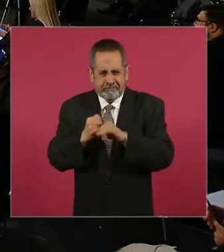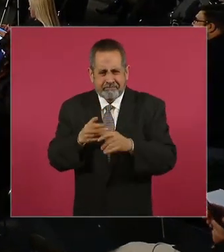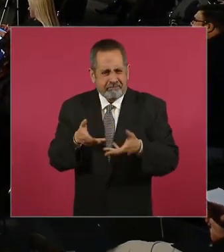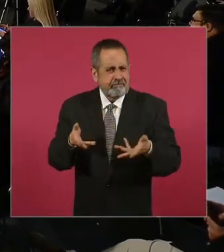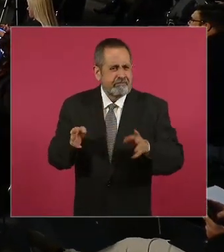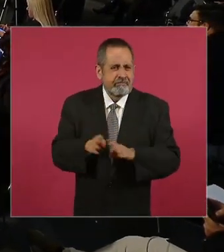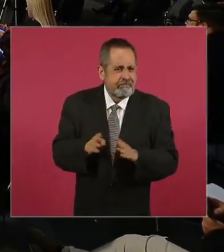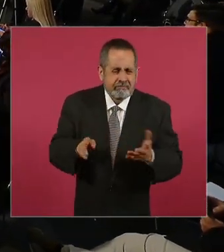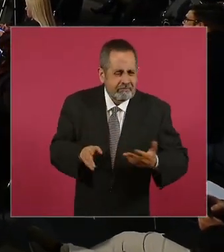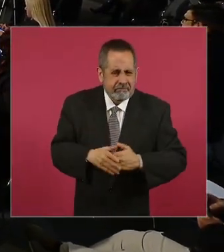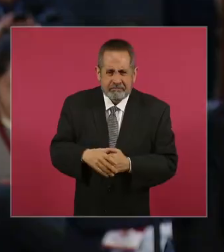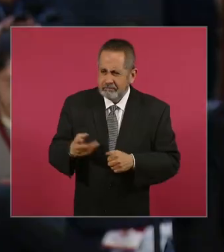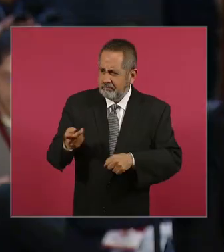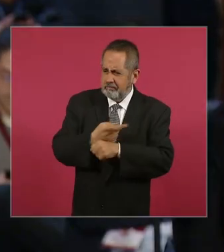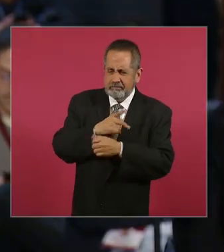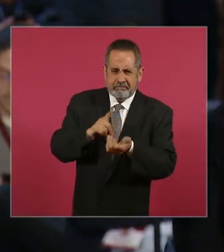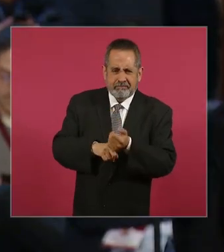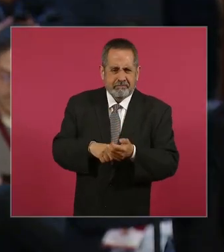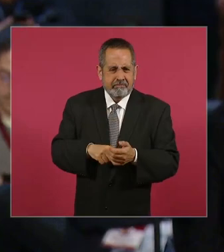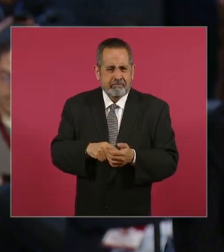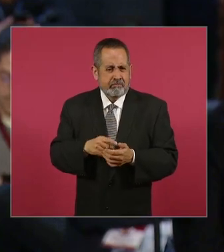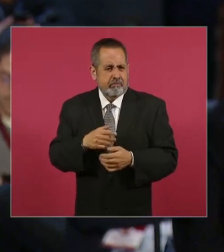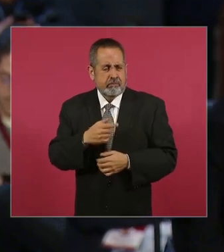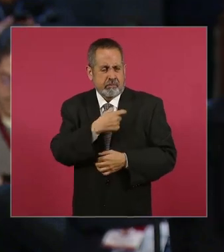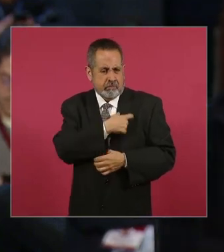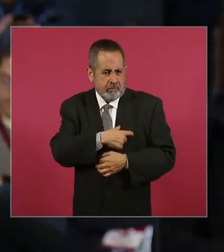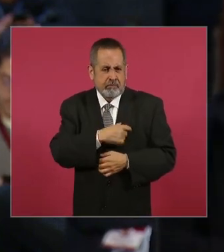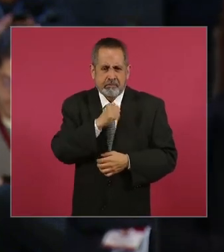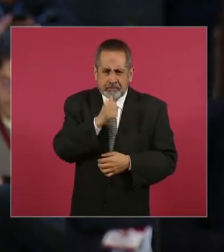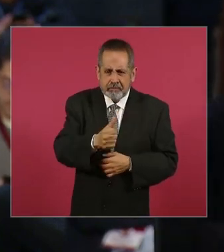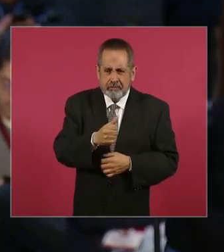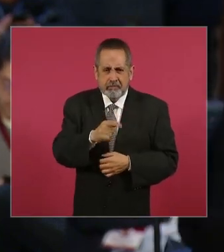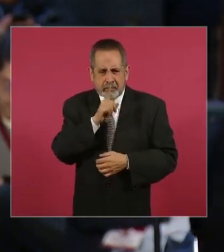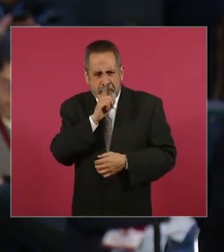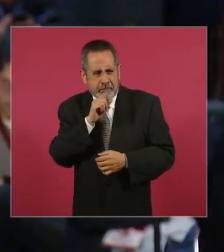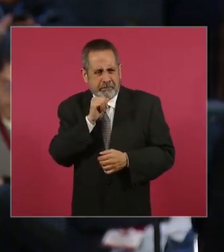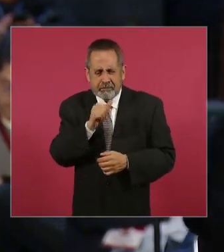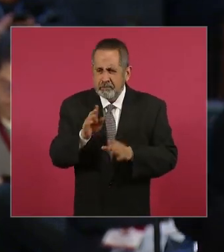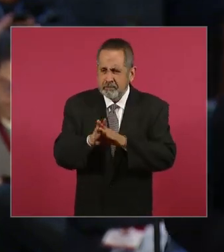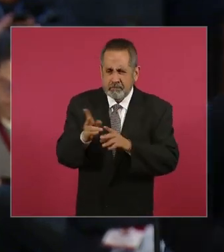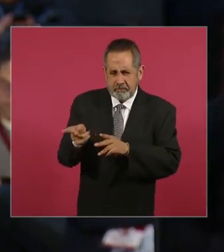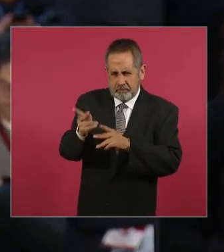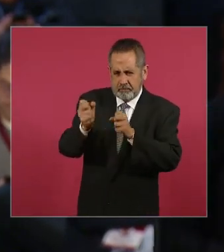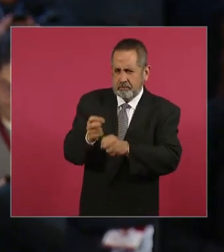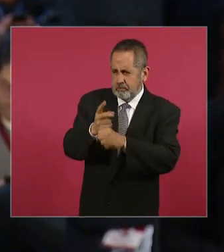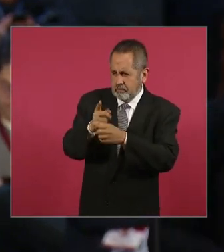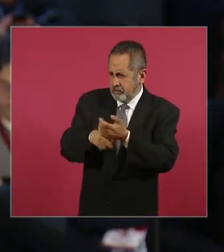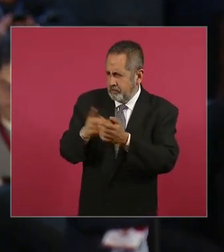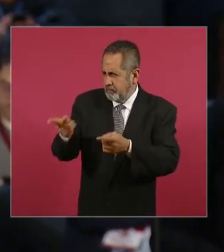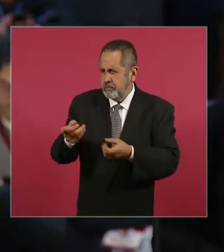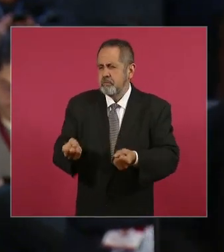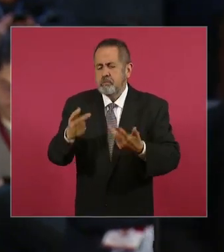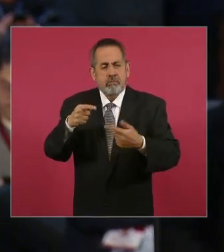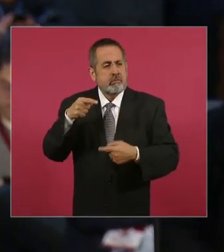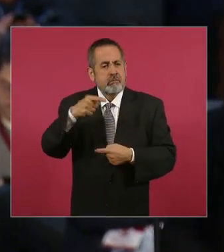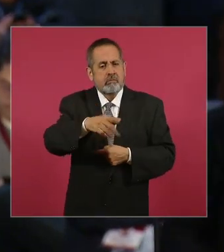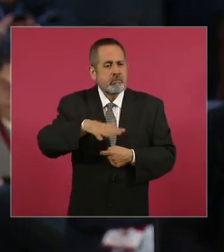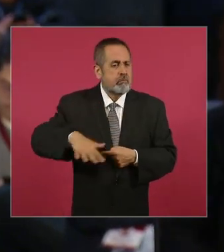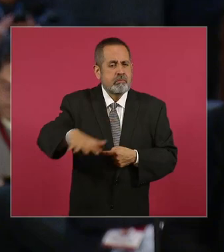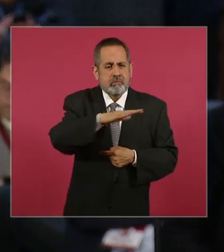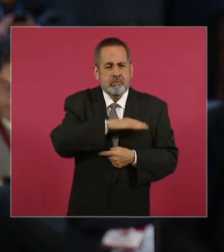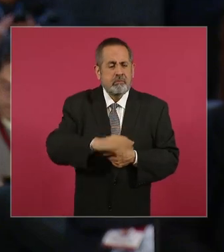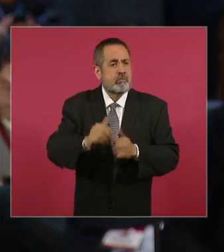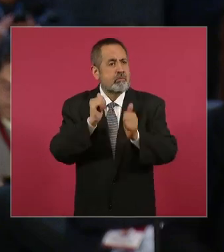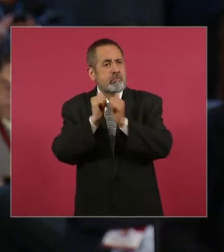Han reportado que no están debidamente identificados. Aprovechando que quizás seguridad, preguntarles cuántos retenes hay ahorita en la